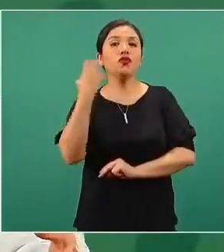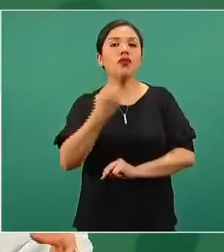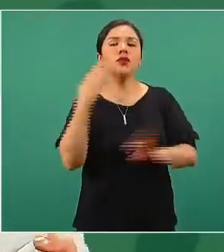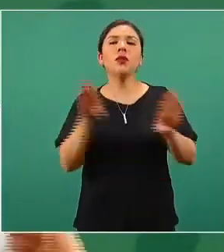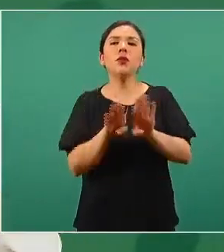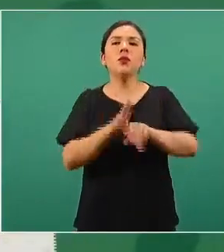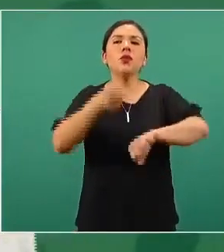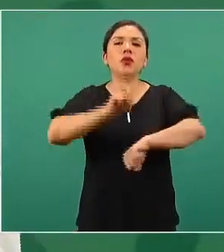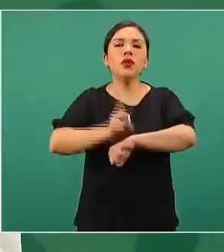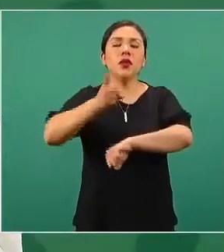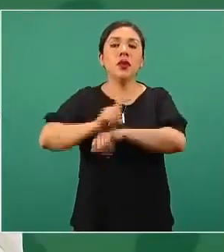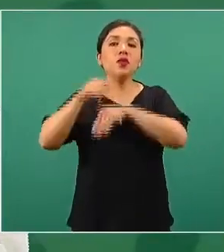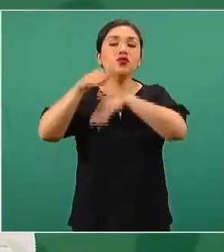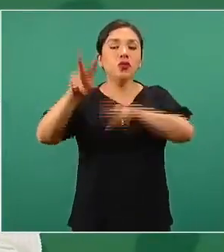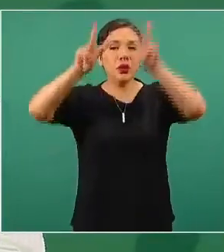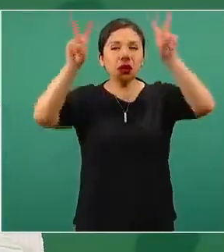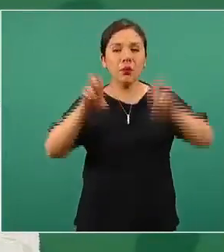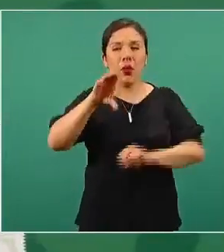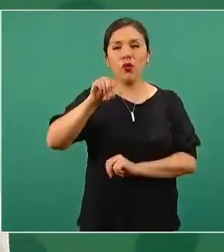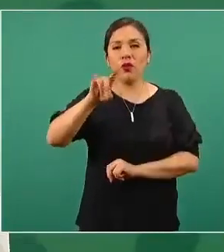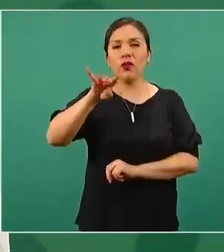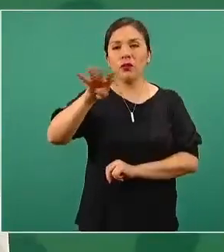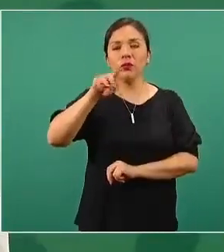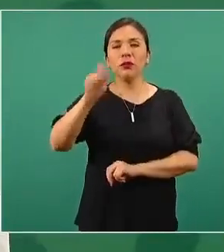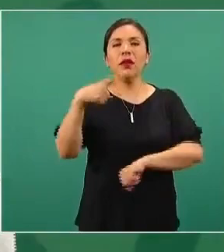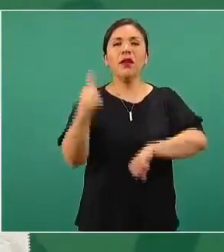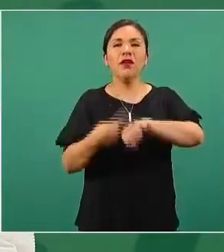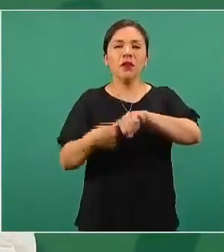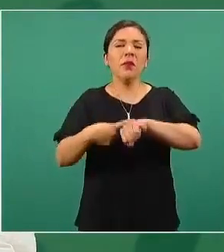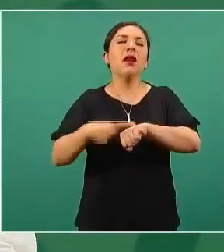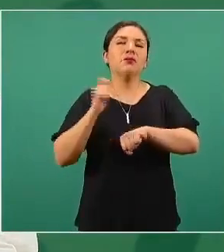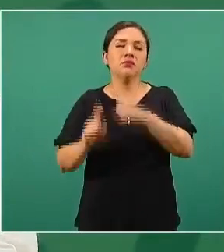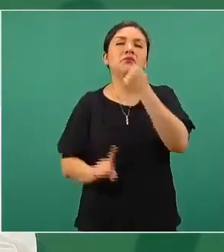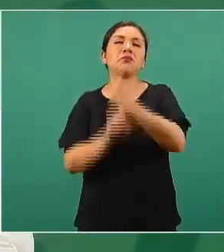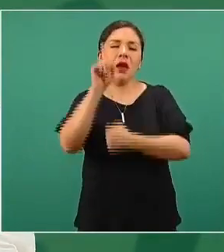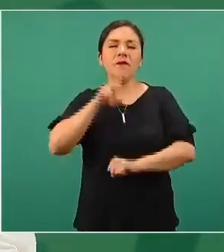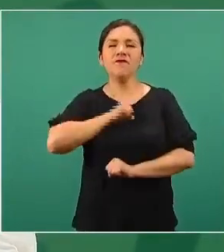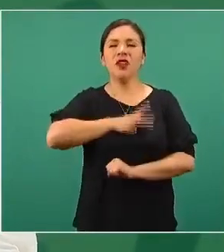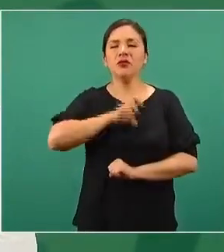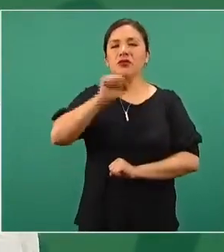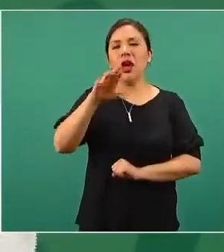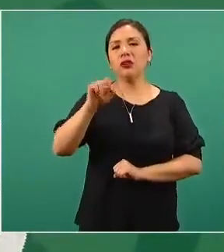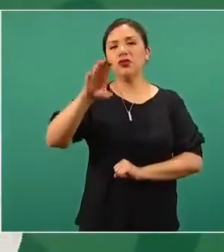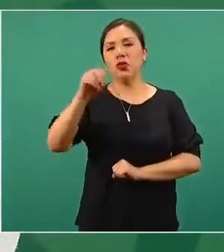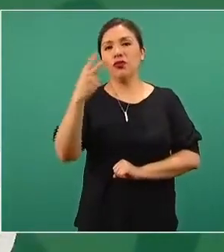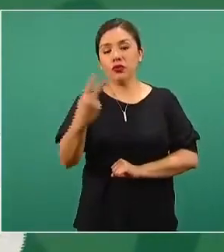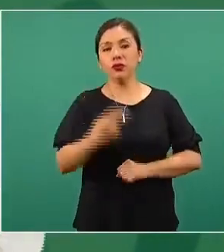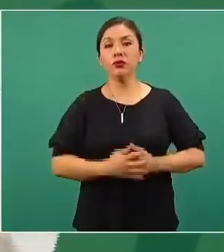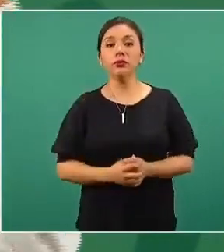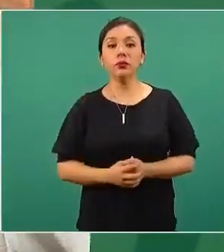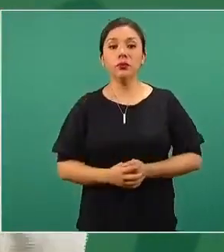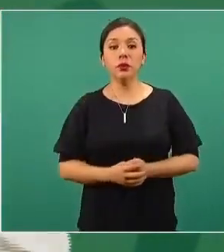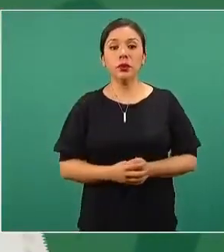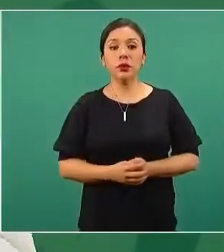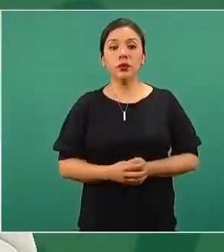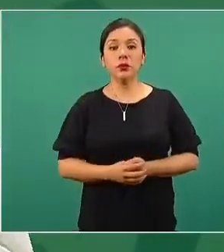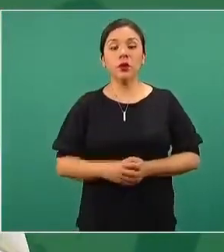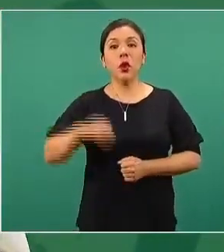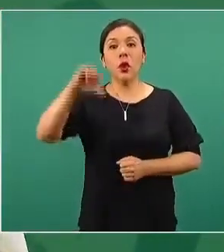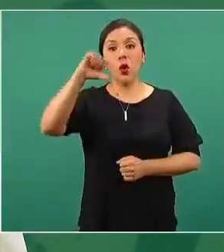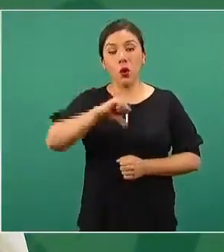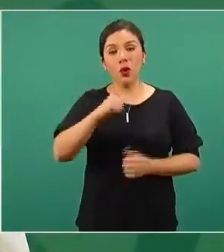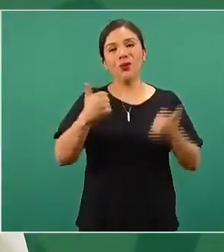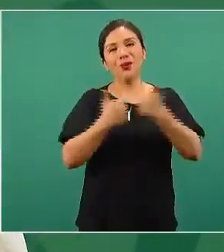diaria sobre COVID-19, la pandemia causada por el virus SARS-CoV-2. Hoy tengo